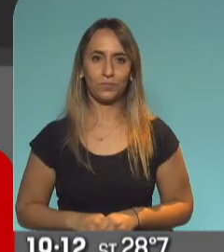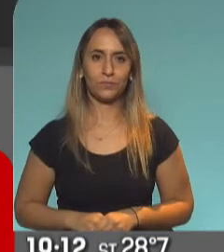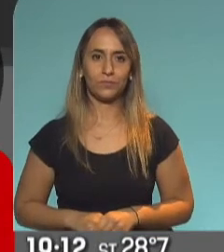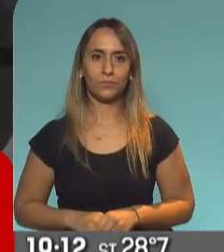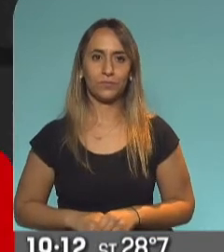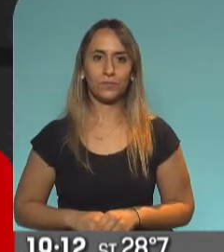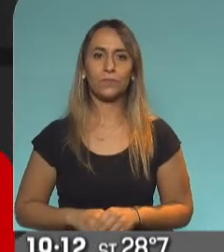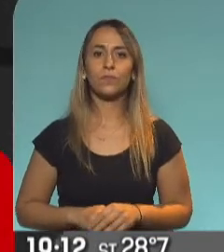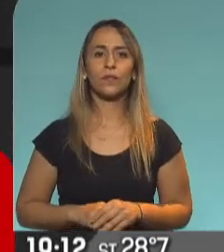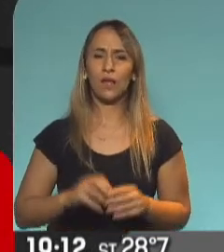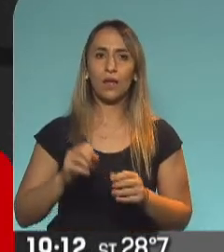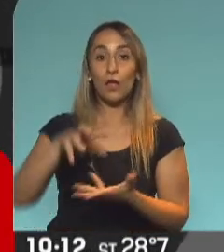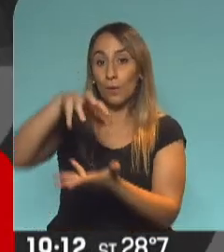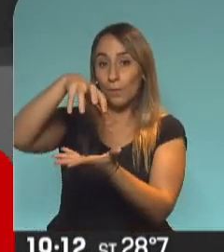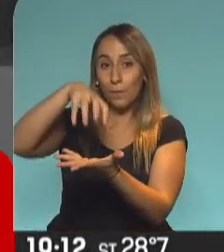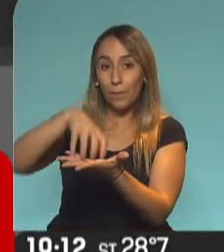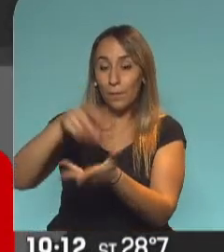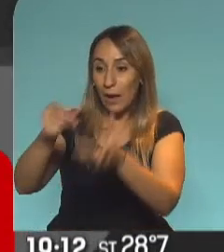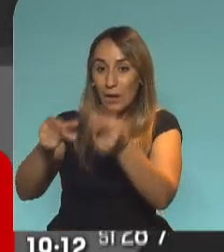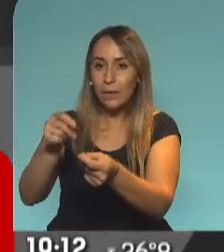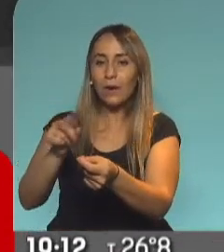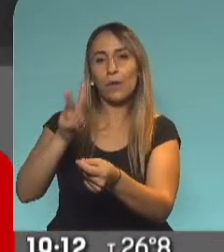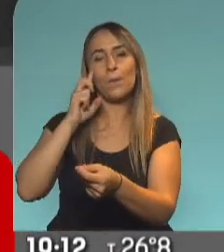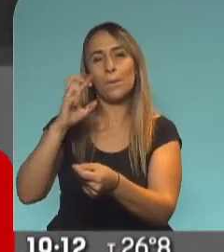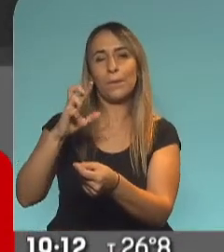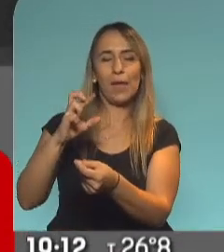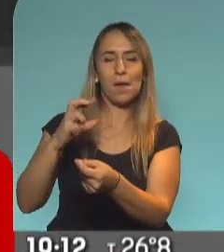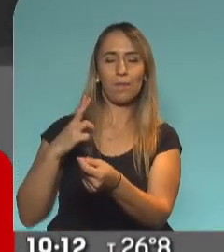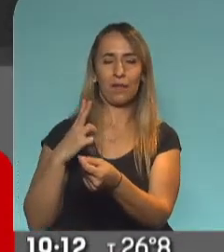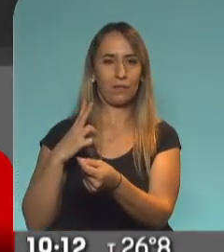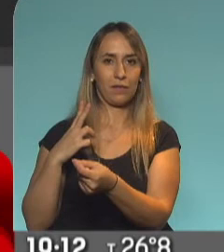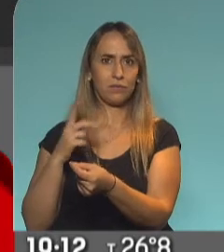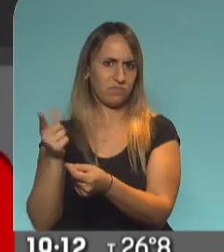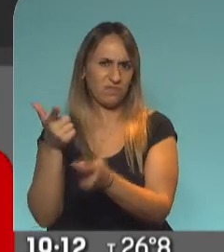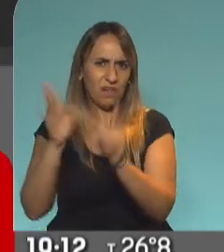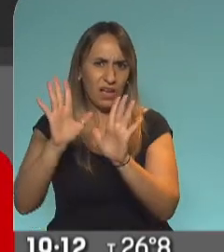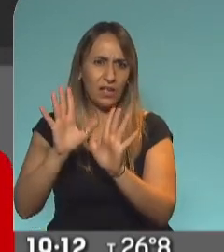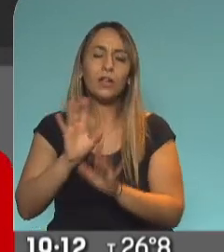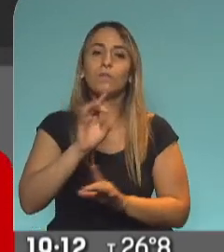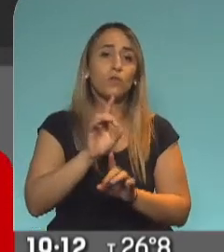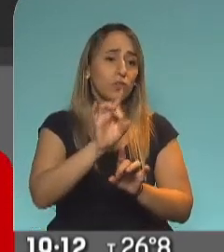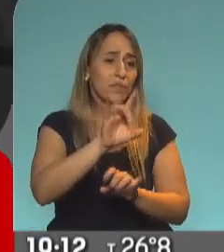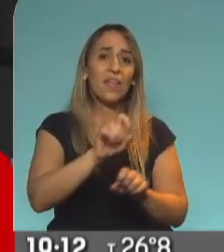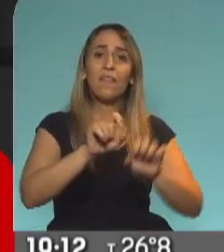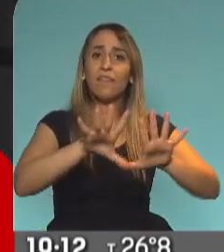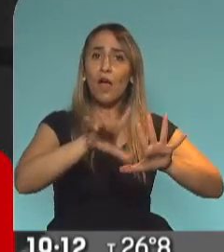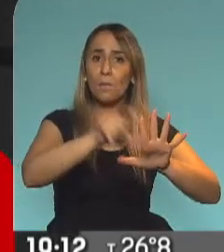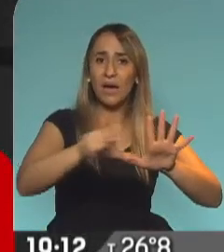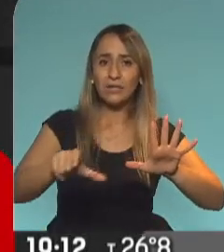No hay un vacunatorio VIP, fue una situación puntual de vacunación de 10 personas en una